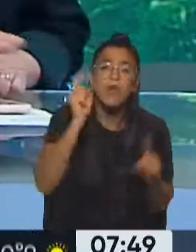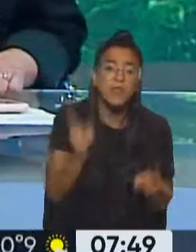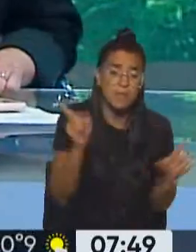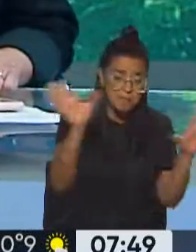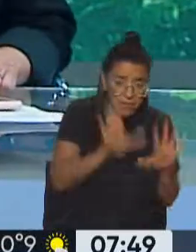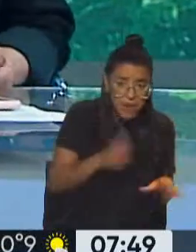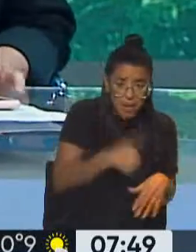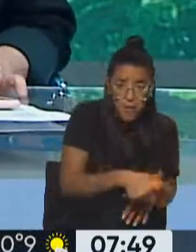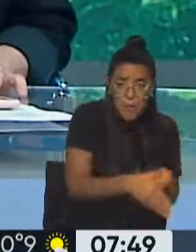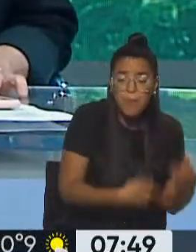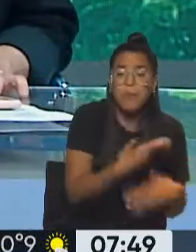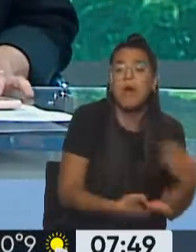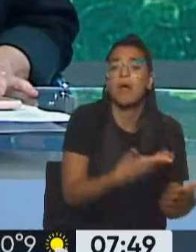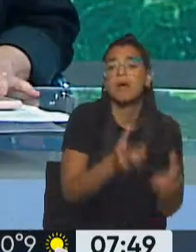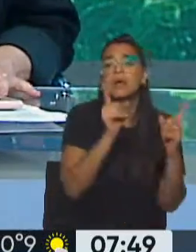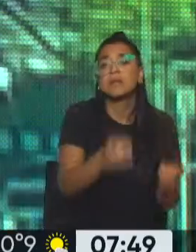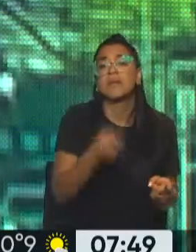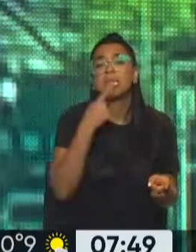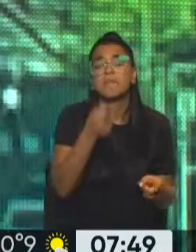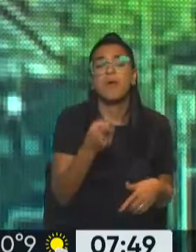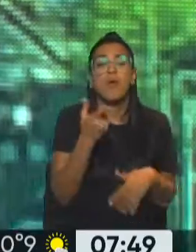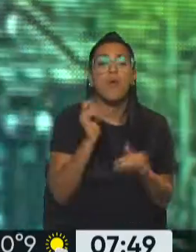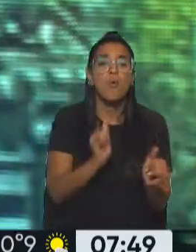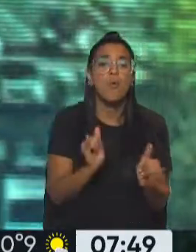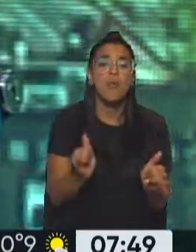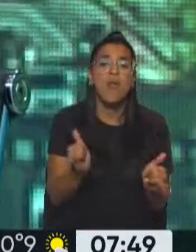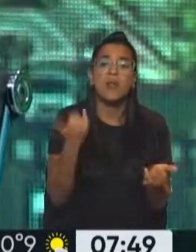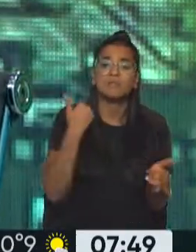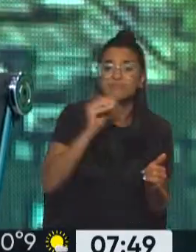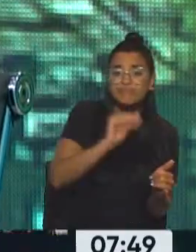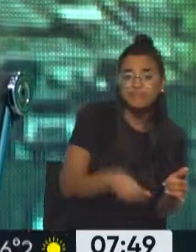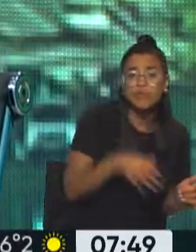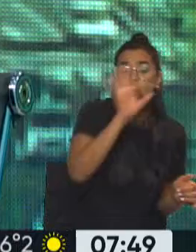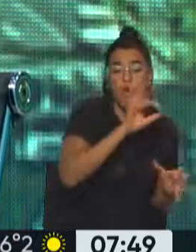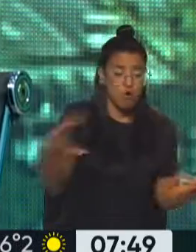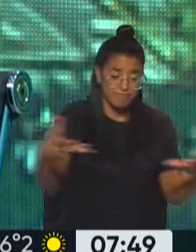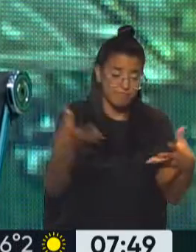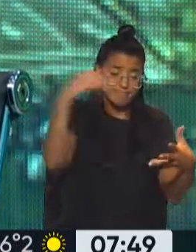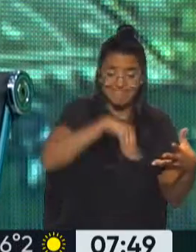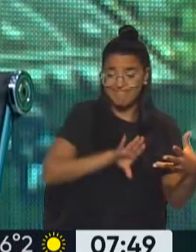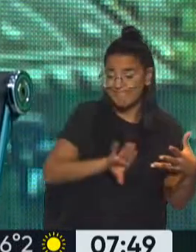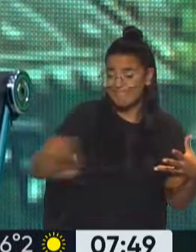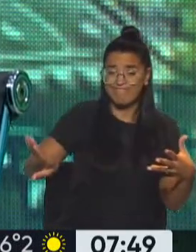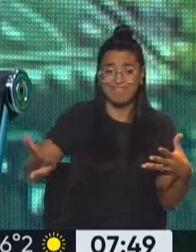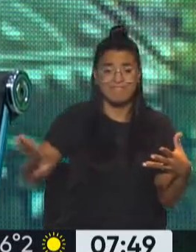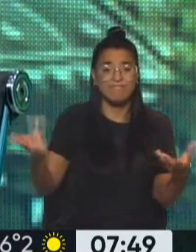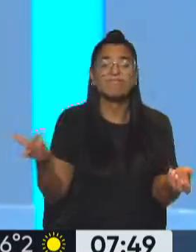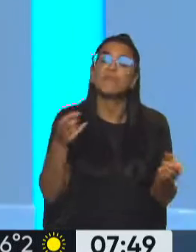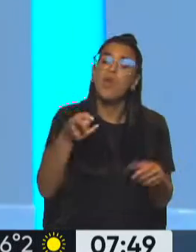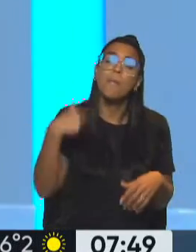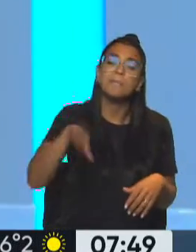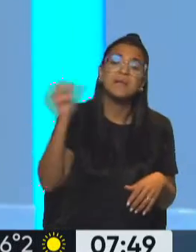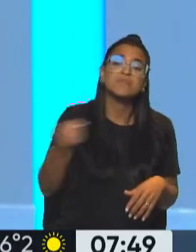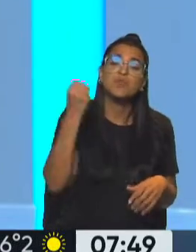prepara para, por ejemplo, derrota. lo que pasó con este juvenil, la posible derrota o quedar afuera de un equipo. ¿Se trabaja en ese sentido? Lo más